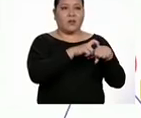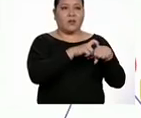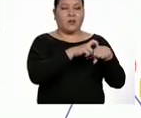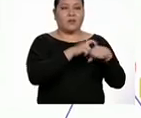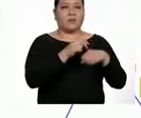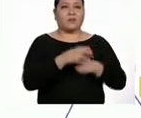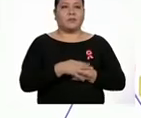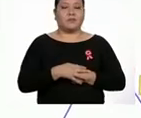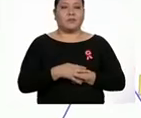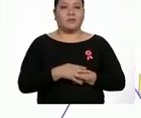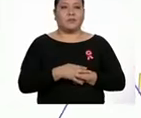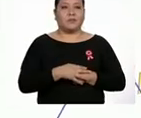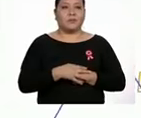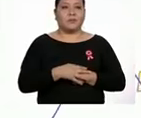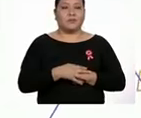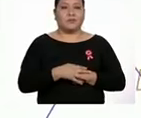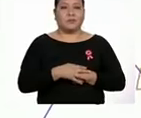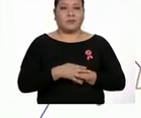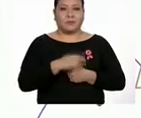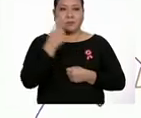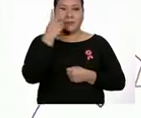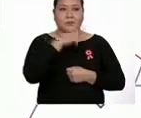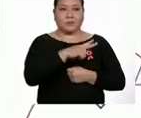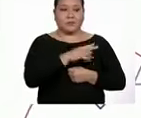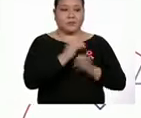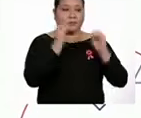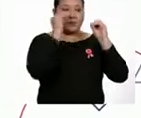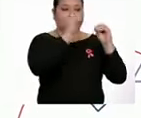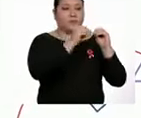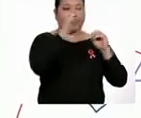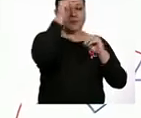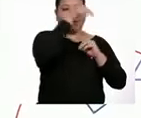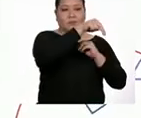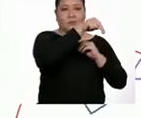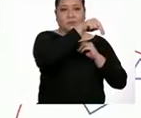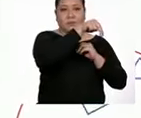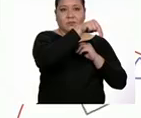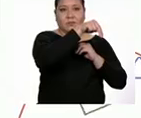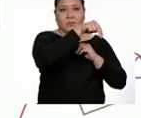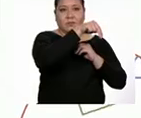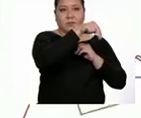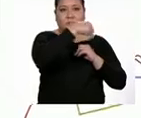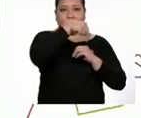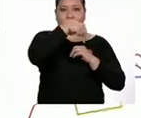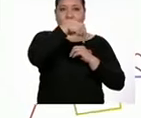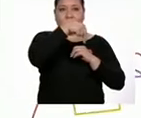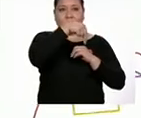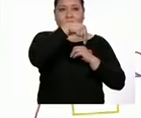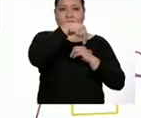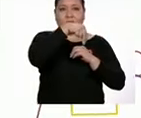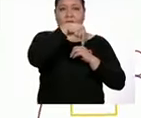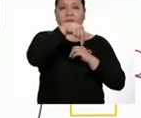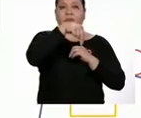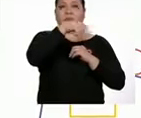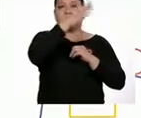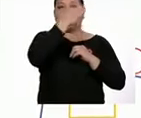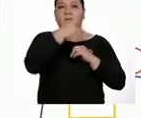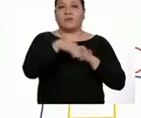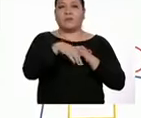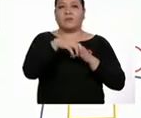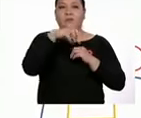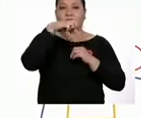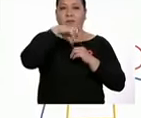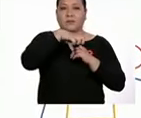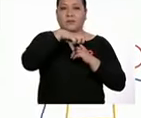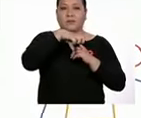prehipertensión. Para ello, vamos a denominar los intervalos de la categoría normal como N y a los